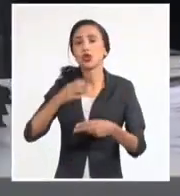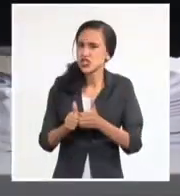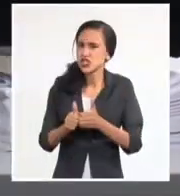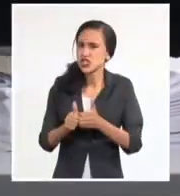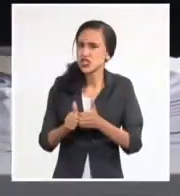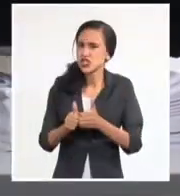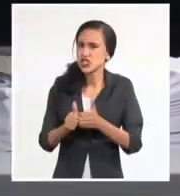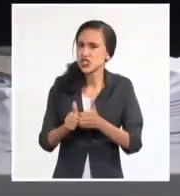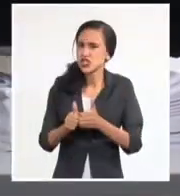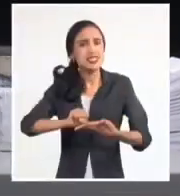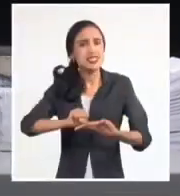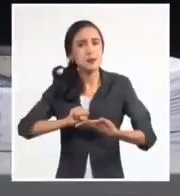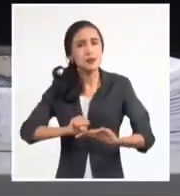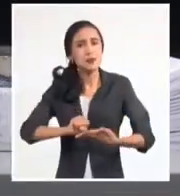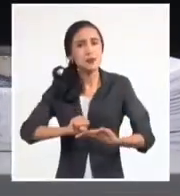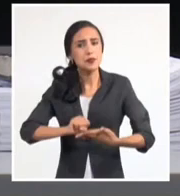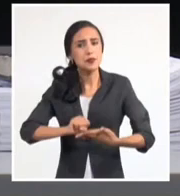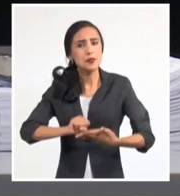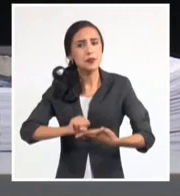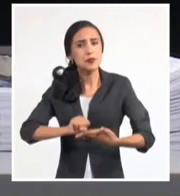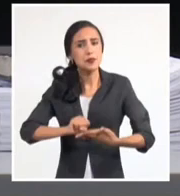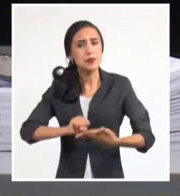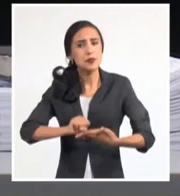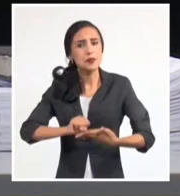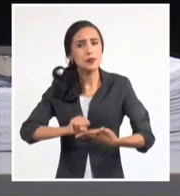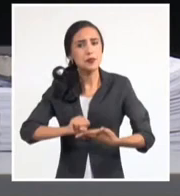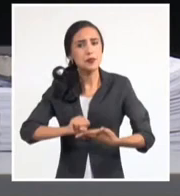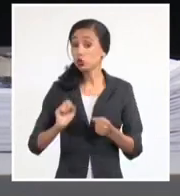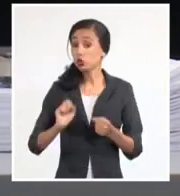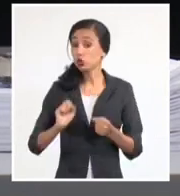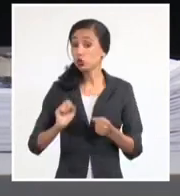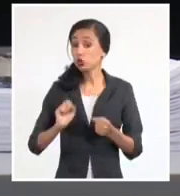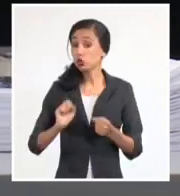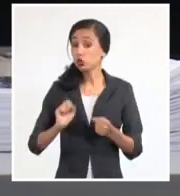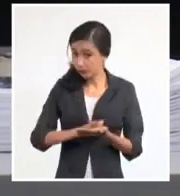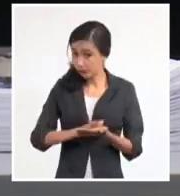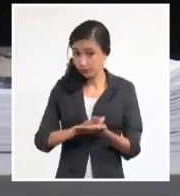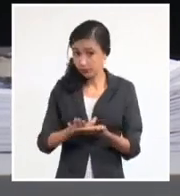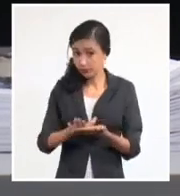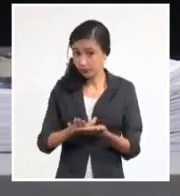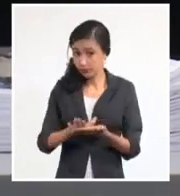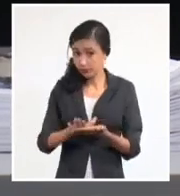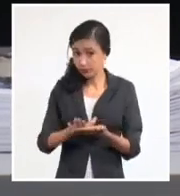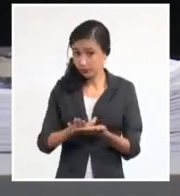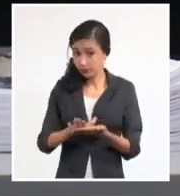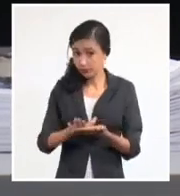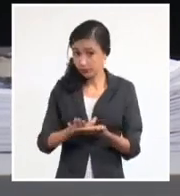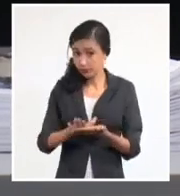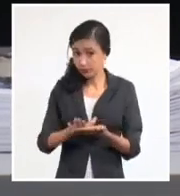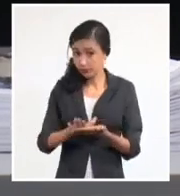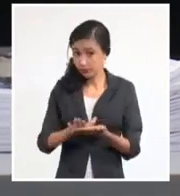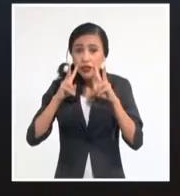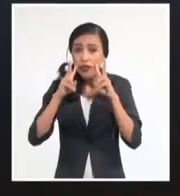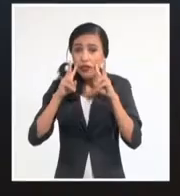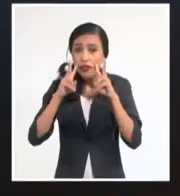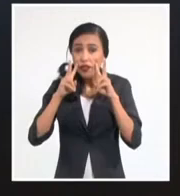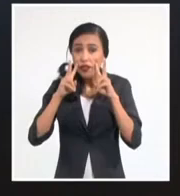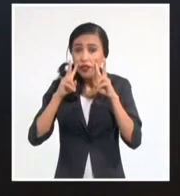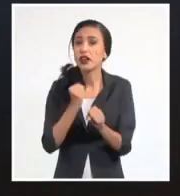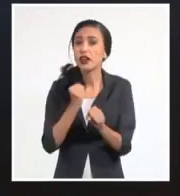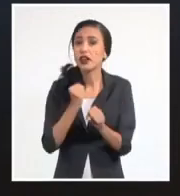servicio, ayuda. El centro no rectorea ni dicta cátedra sobre la investigación de la vida y la obra del comandante en